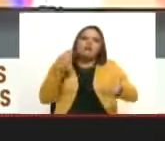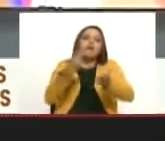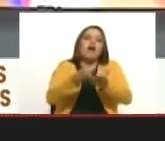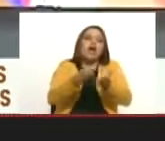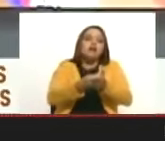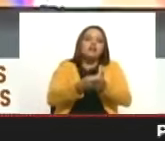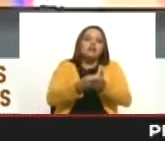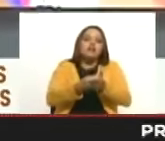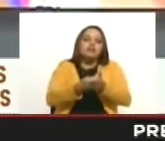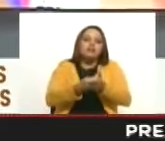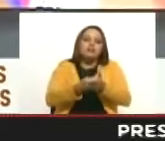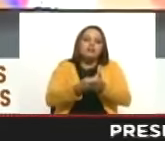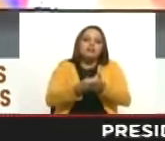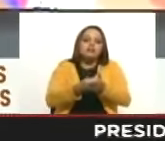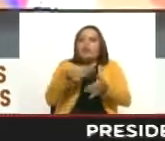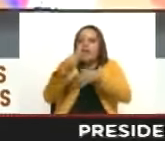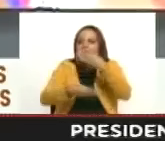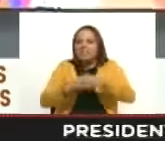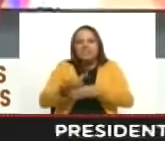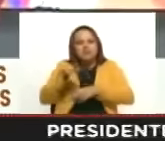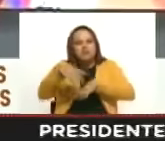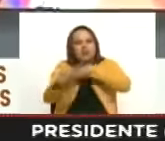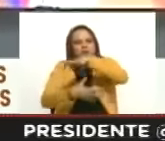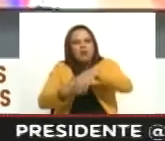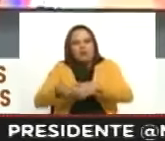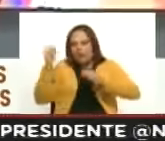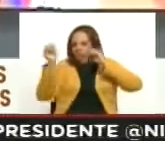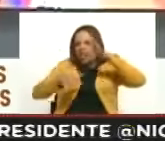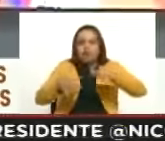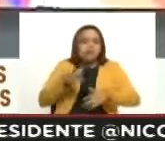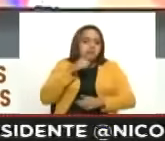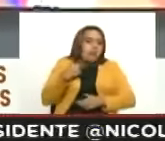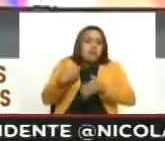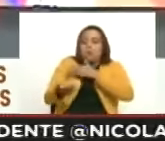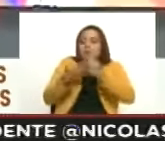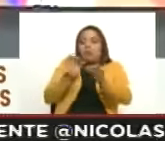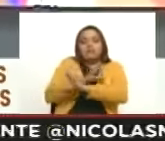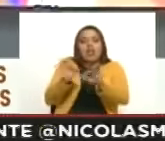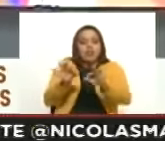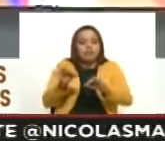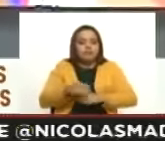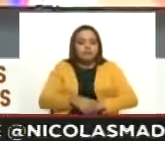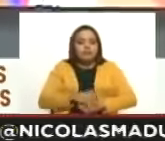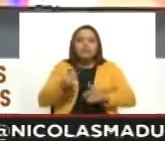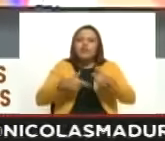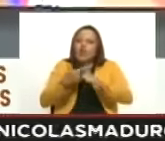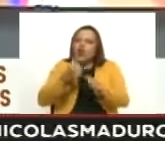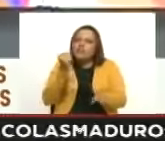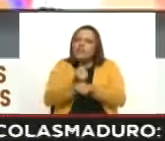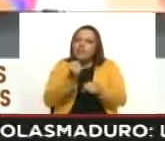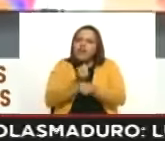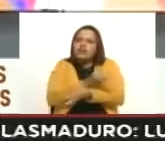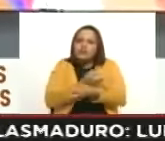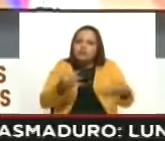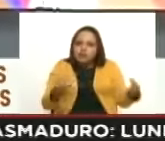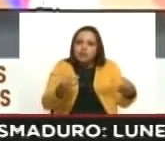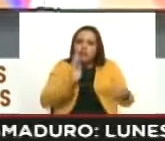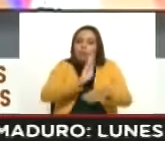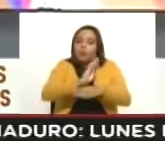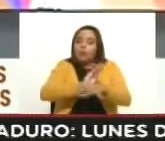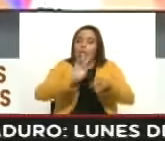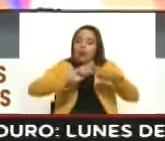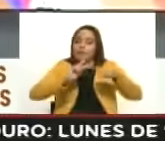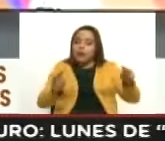para que hagan eso. Pagándole. Y no les importa nada. vamos a hacer un trabajo extraordinario por preservar la